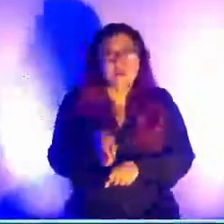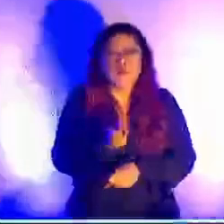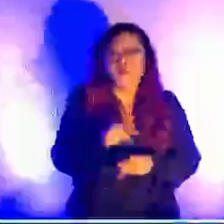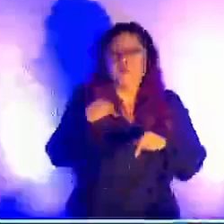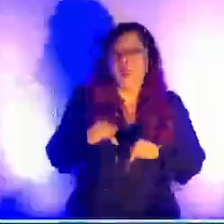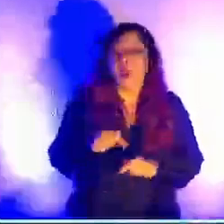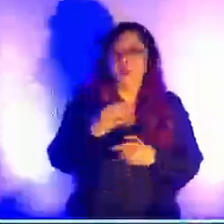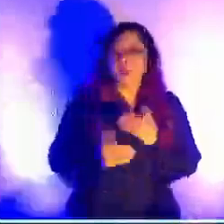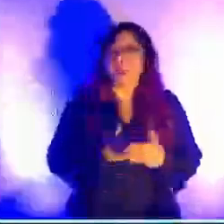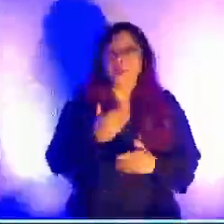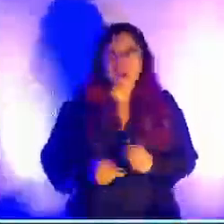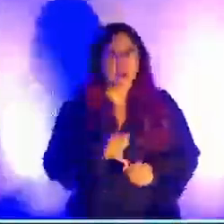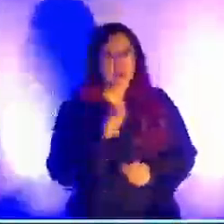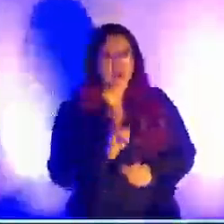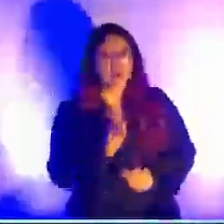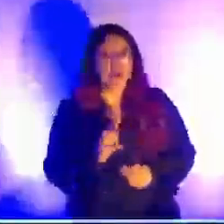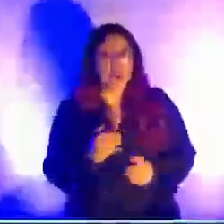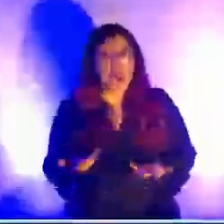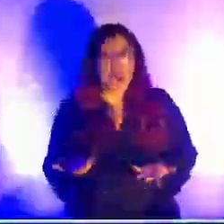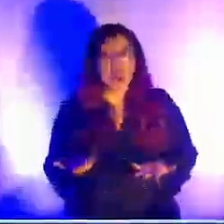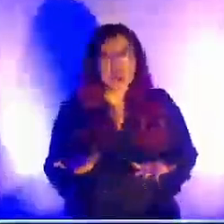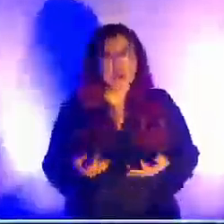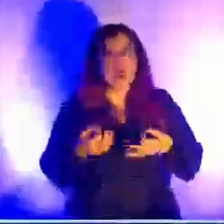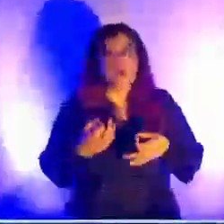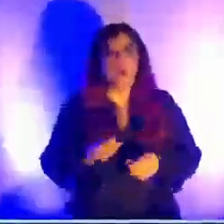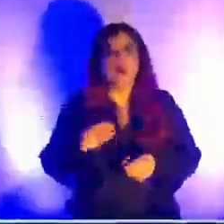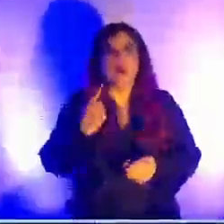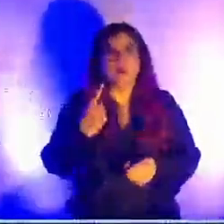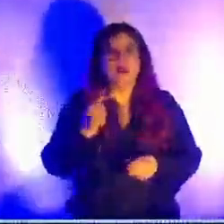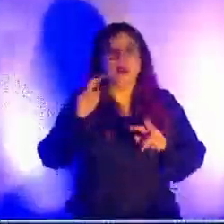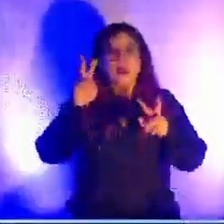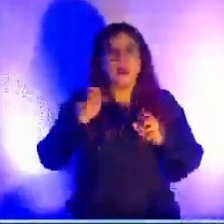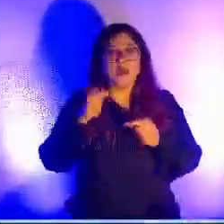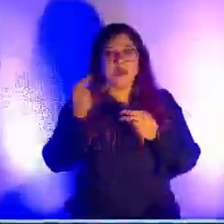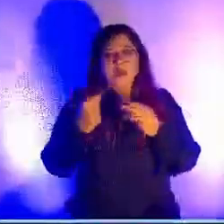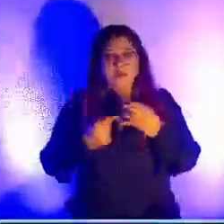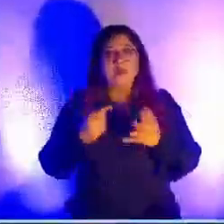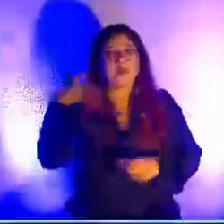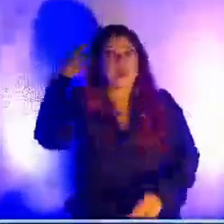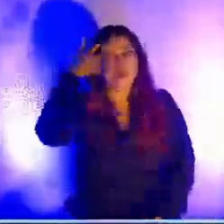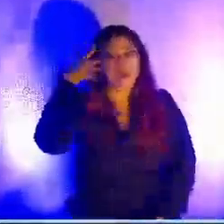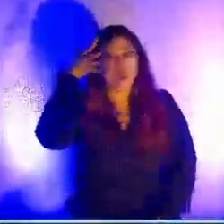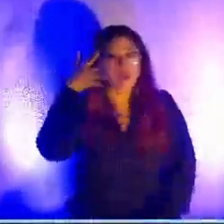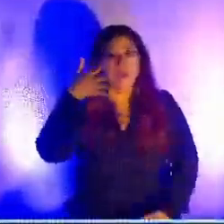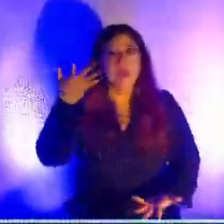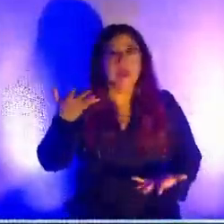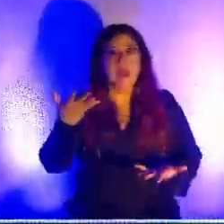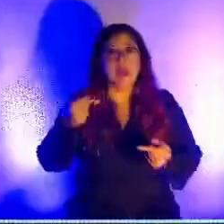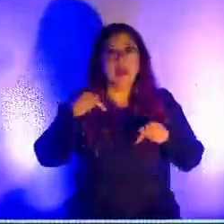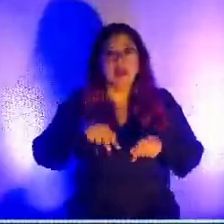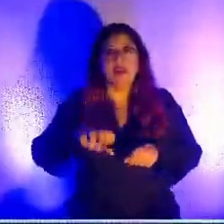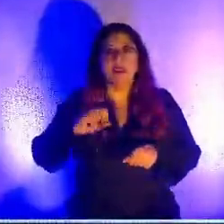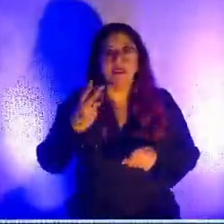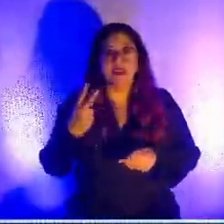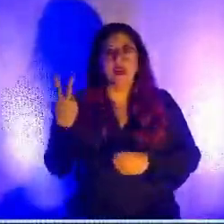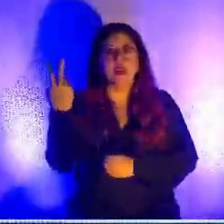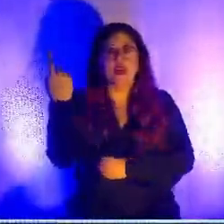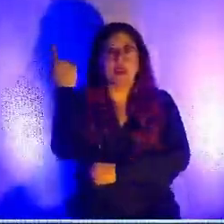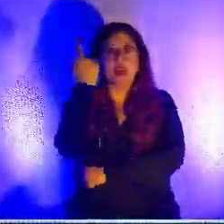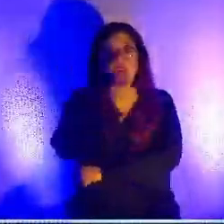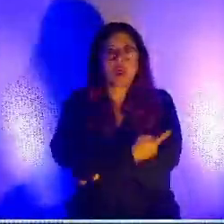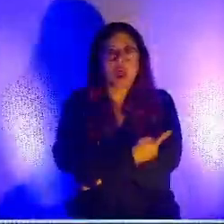es hora de avanzar sí es hora de avanzar con nuestro primer Track y los distintos speakers que están agendados en esta segunda